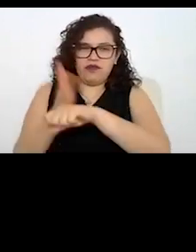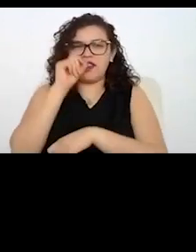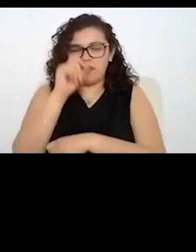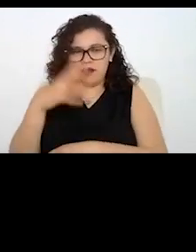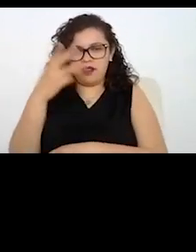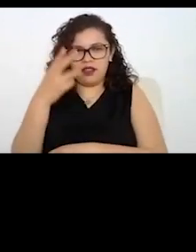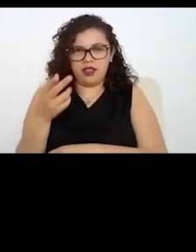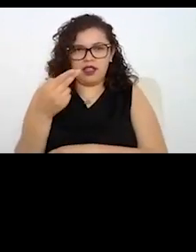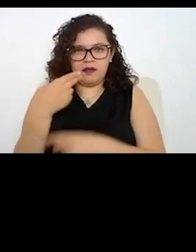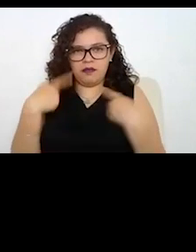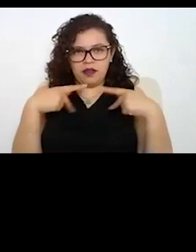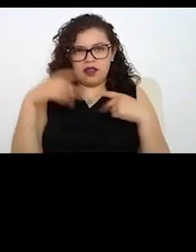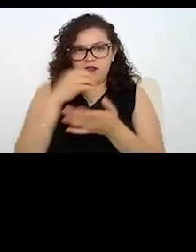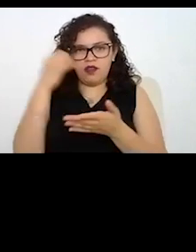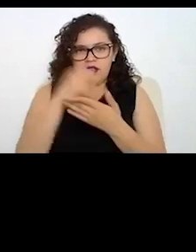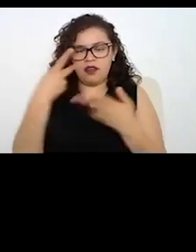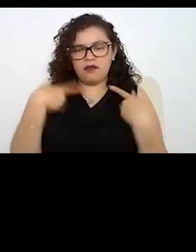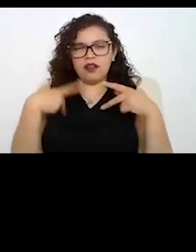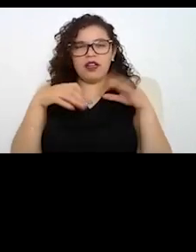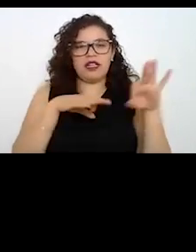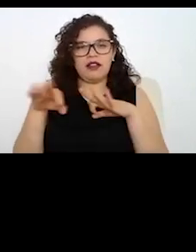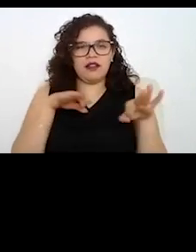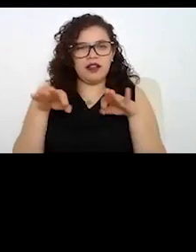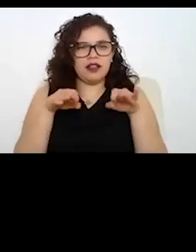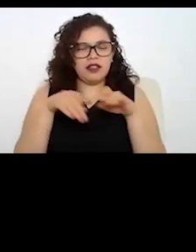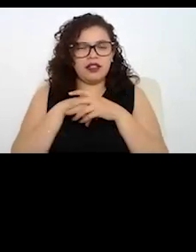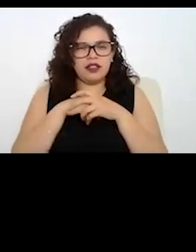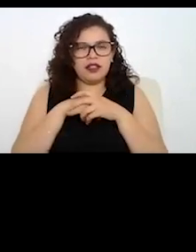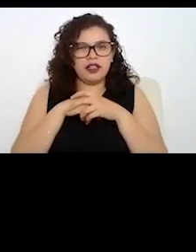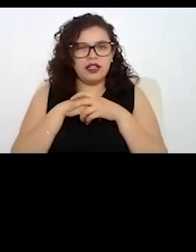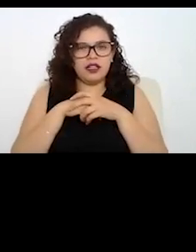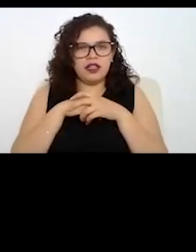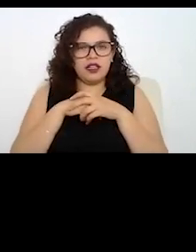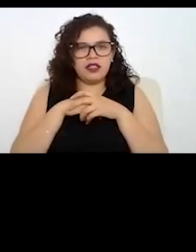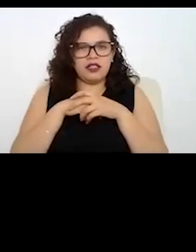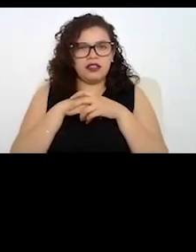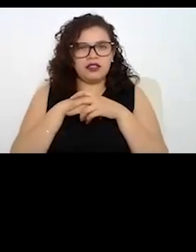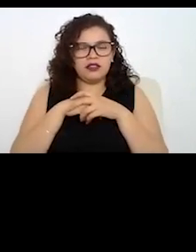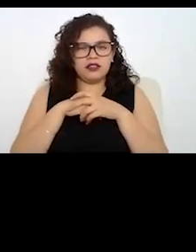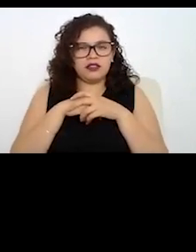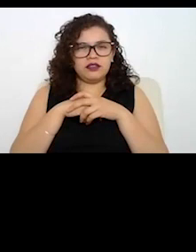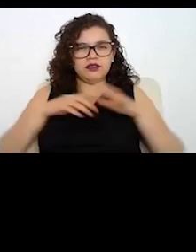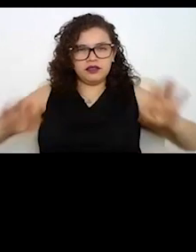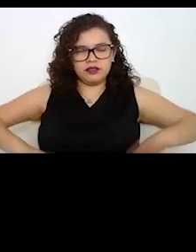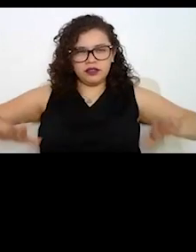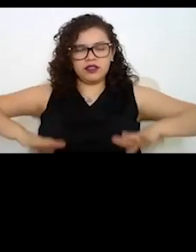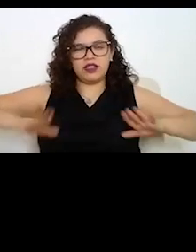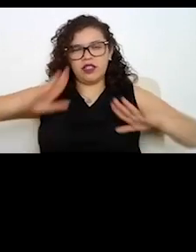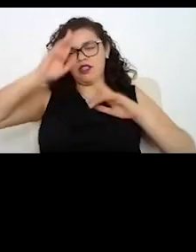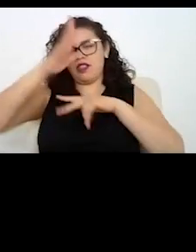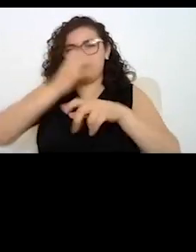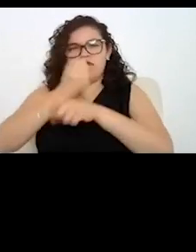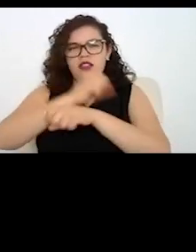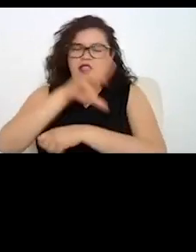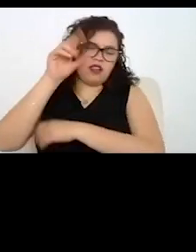obligación del trabajador tener actitudes de probidad y honradez y no violentas para con los